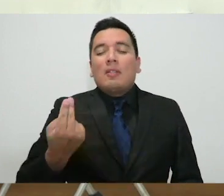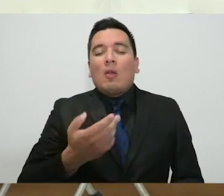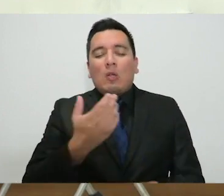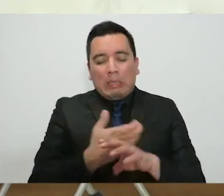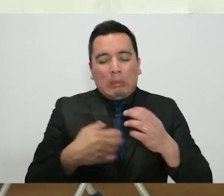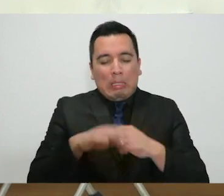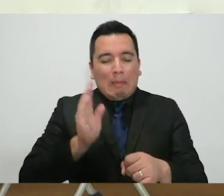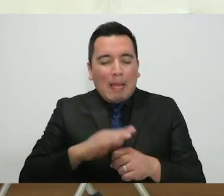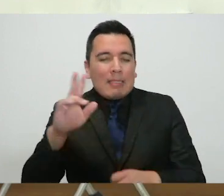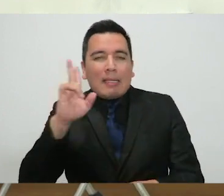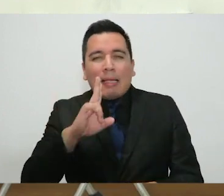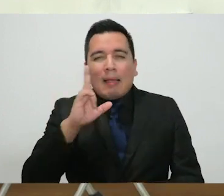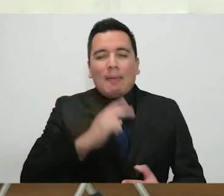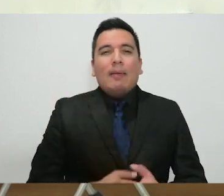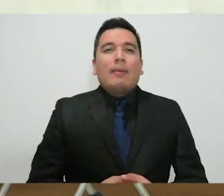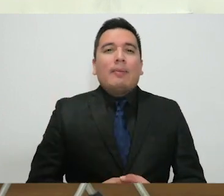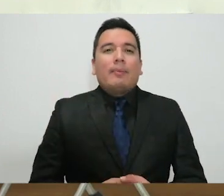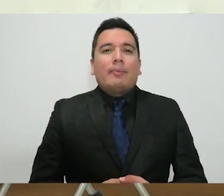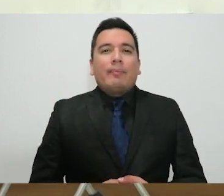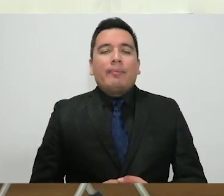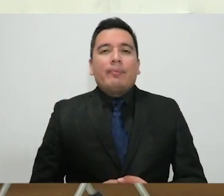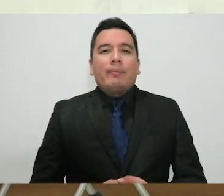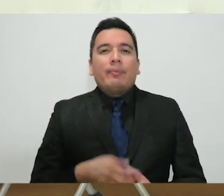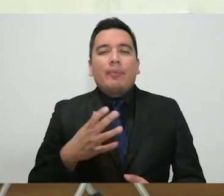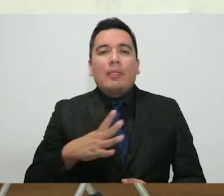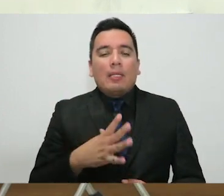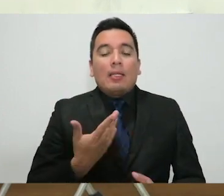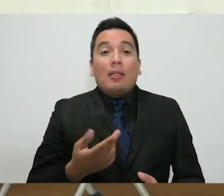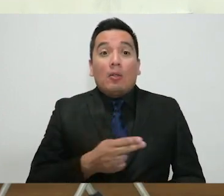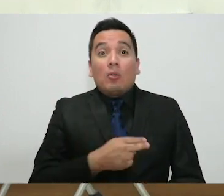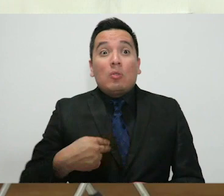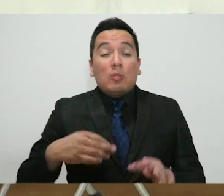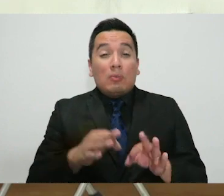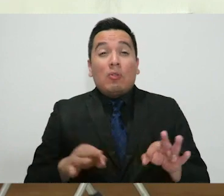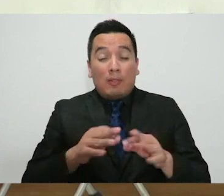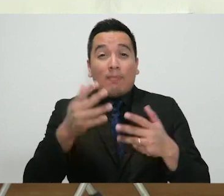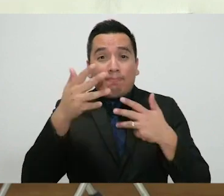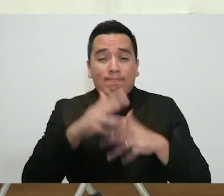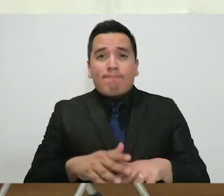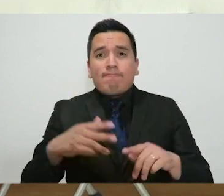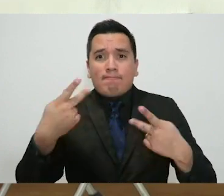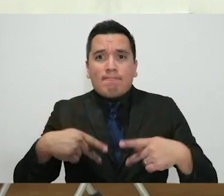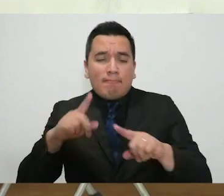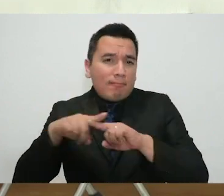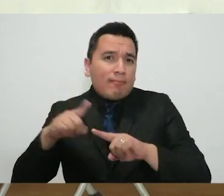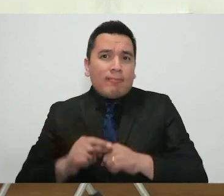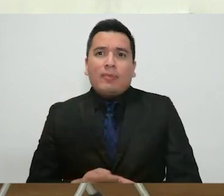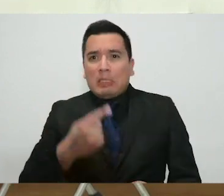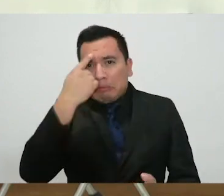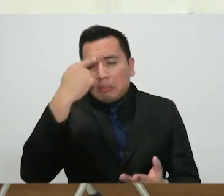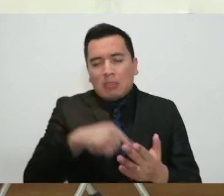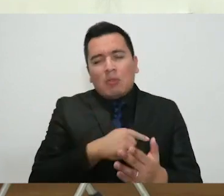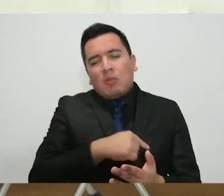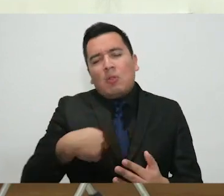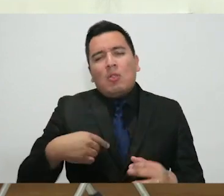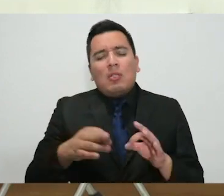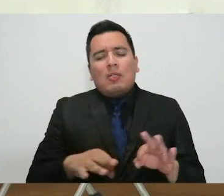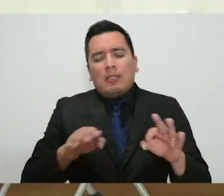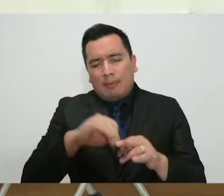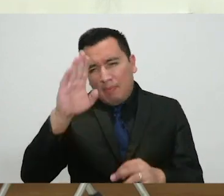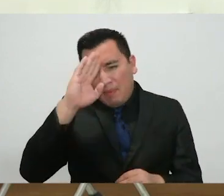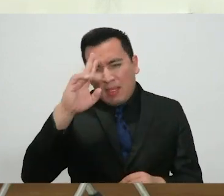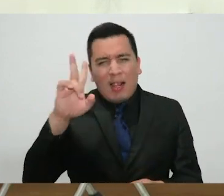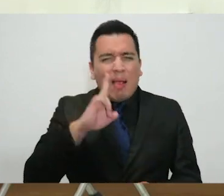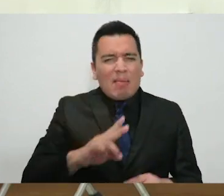esto que bien has denominado la agenda democrática incluyente. Yo creo que tenemos que situar